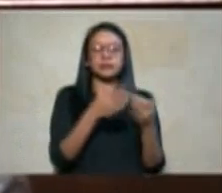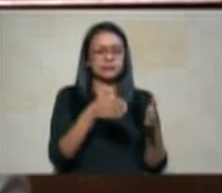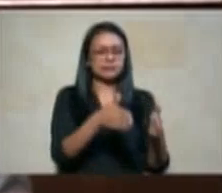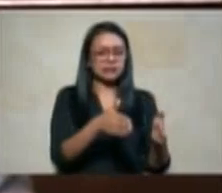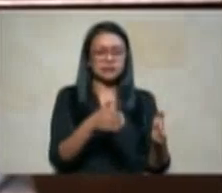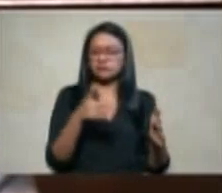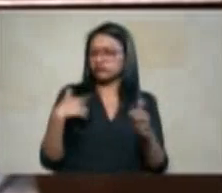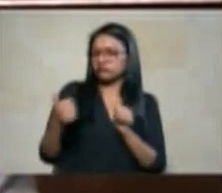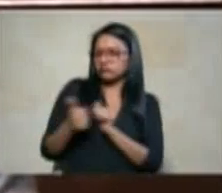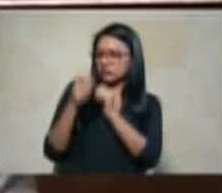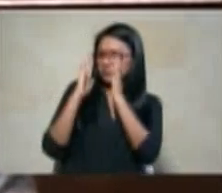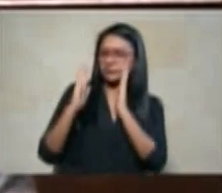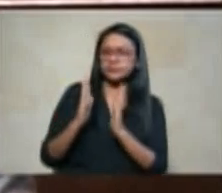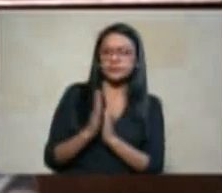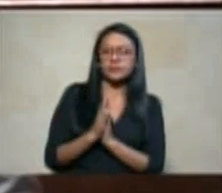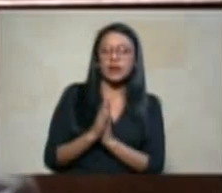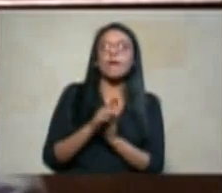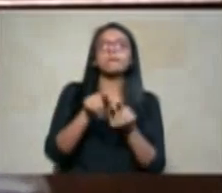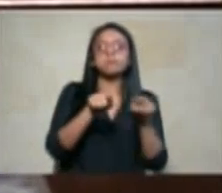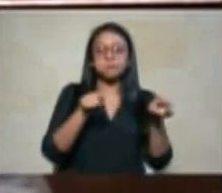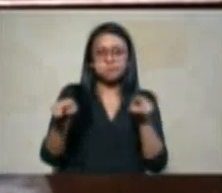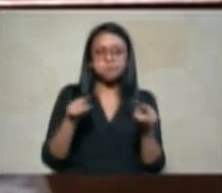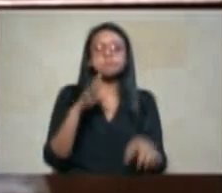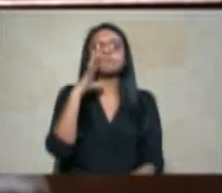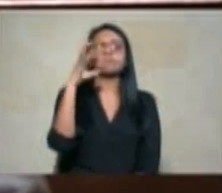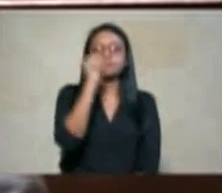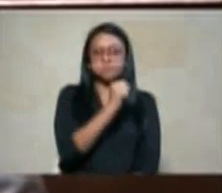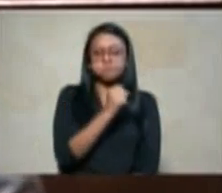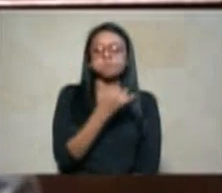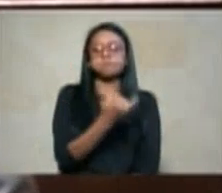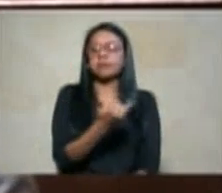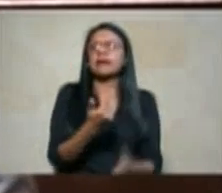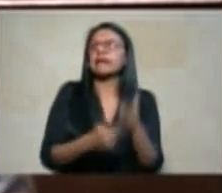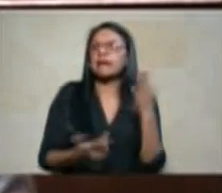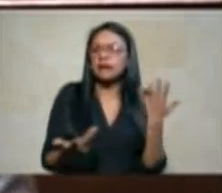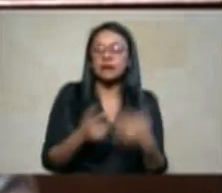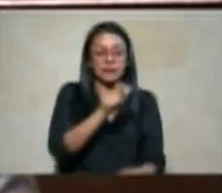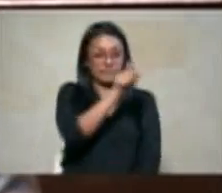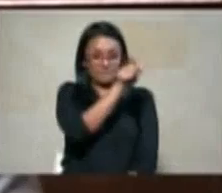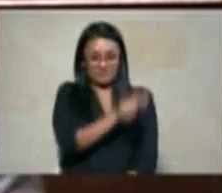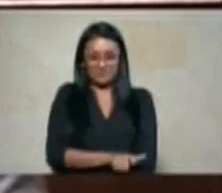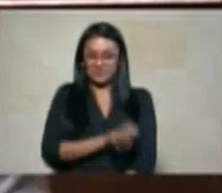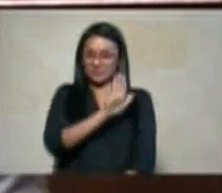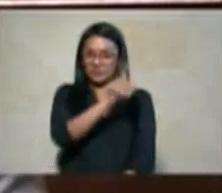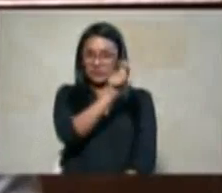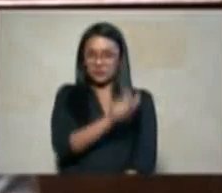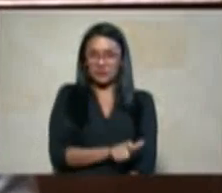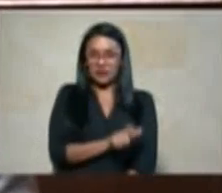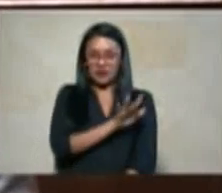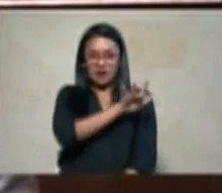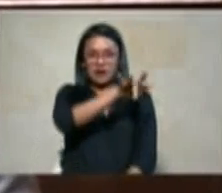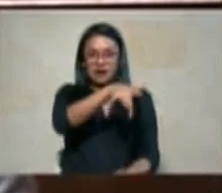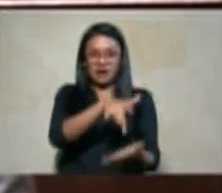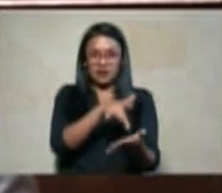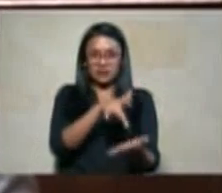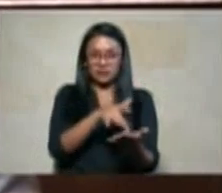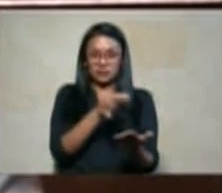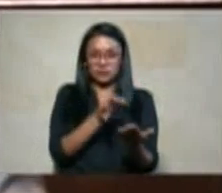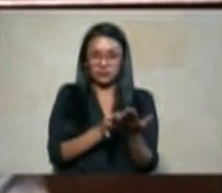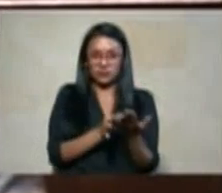familiares. En algunos de estos casos se encontró que la persona había ido en el